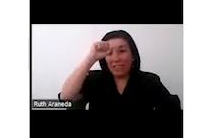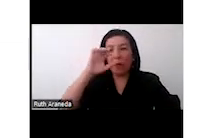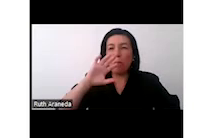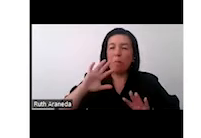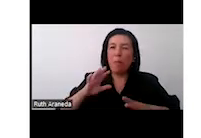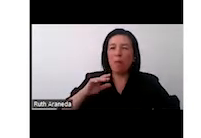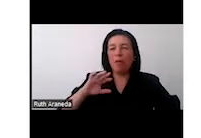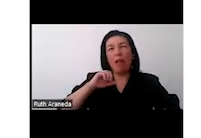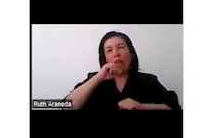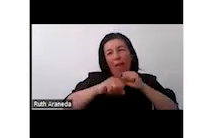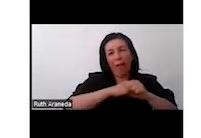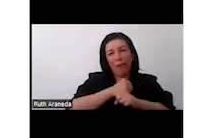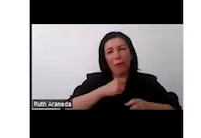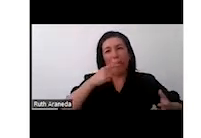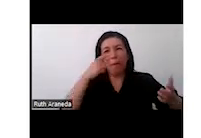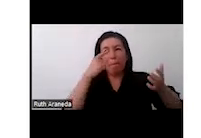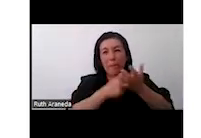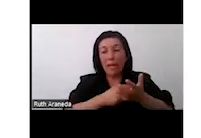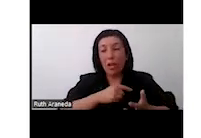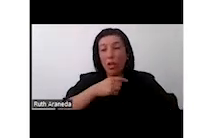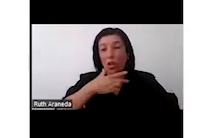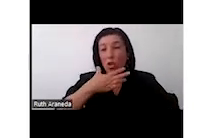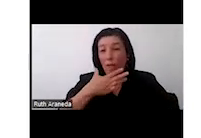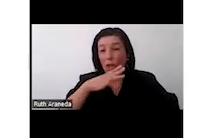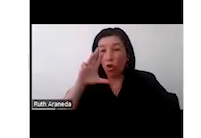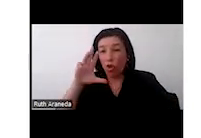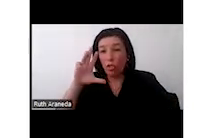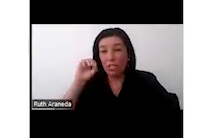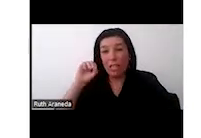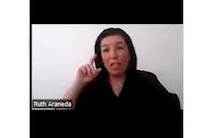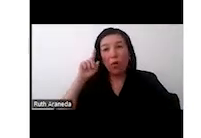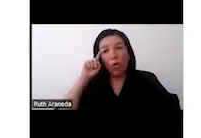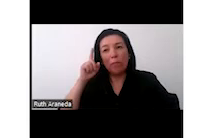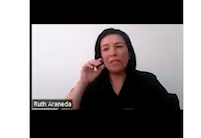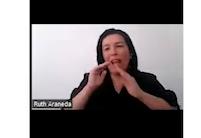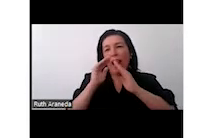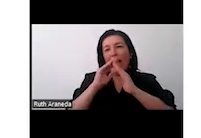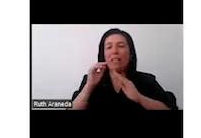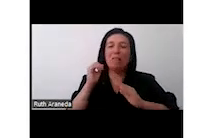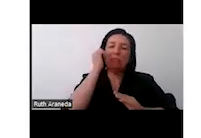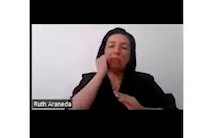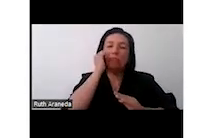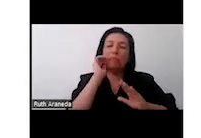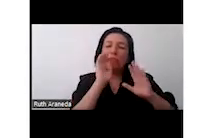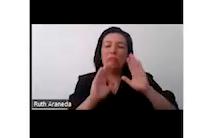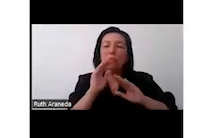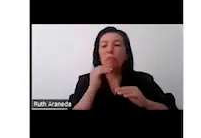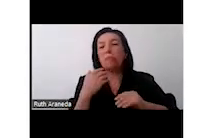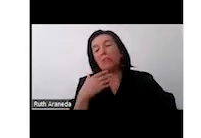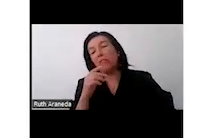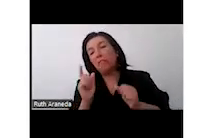años 80 a Chile y fue traída como mascota, para ser usada como mascota. Sin